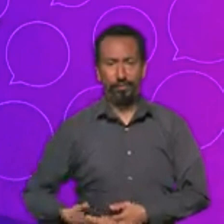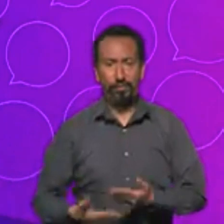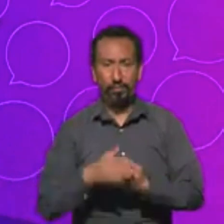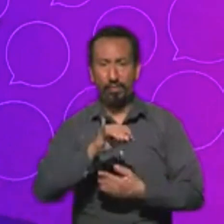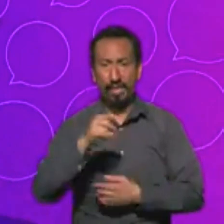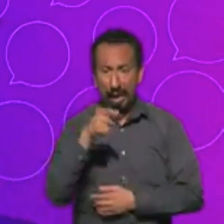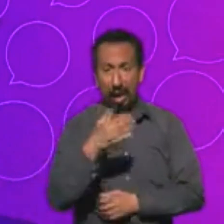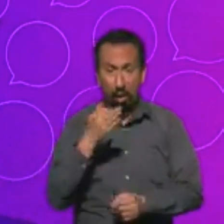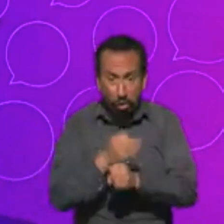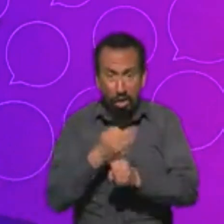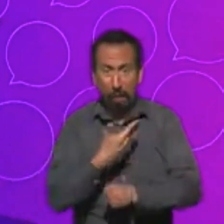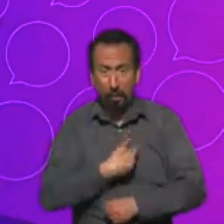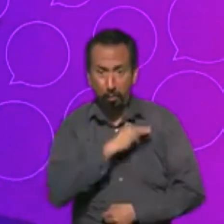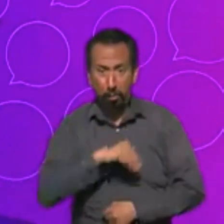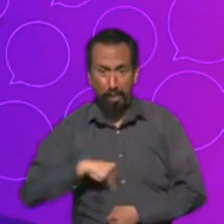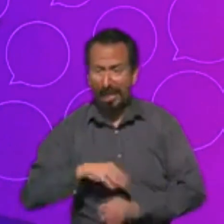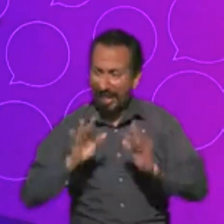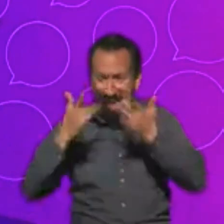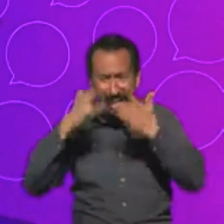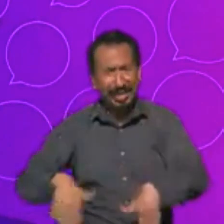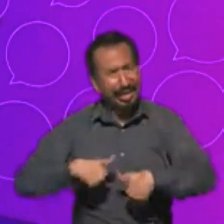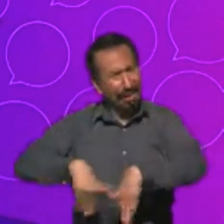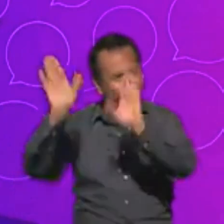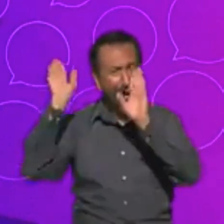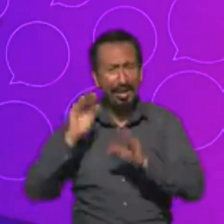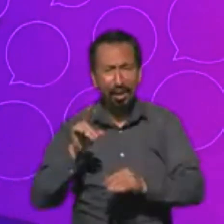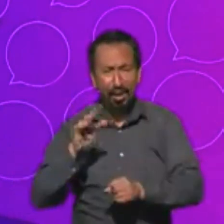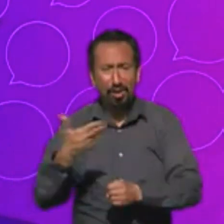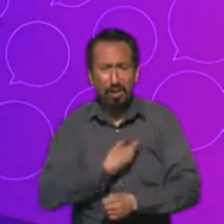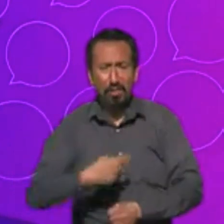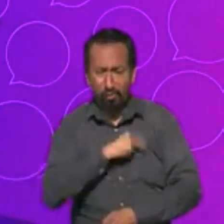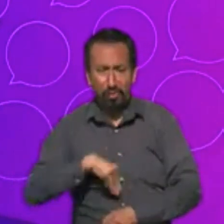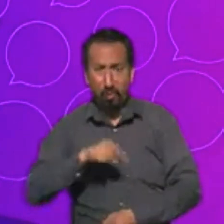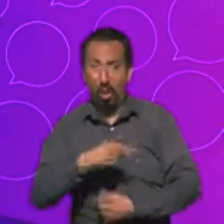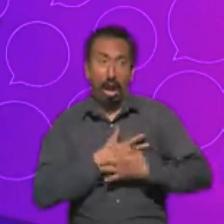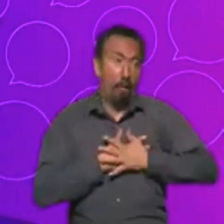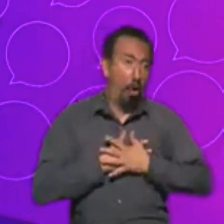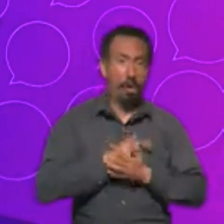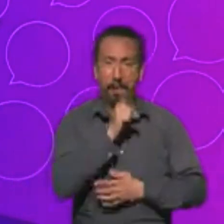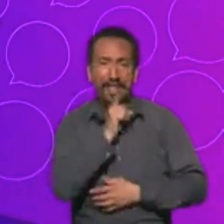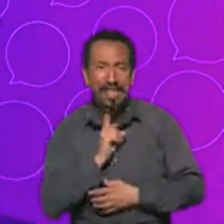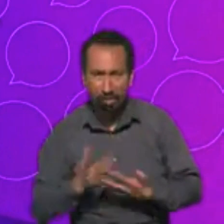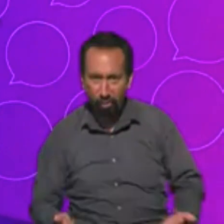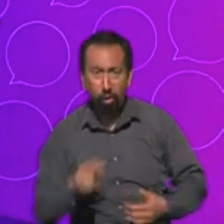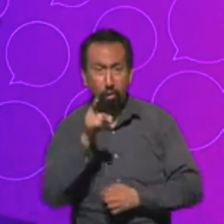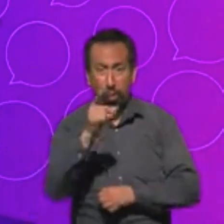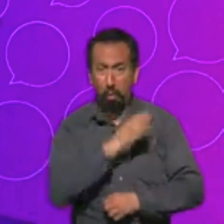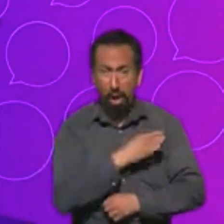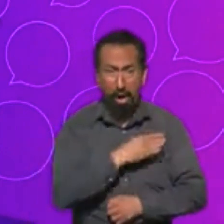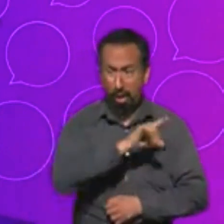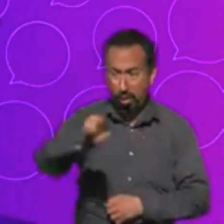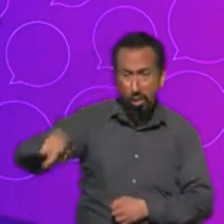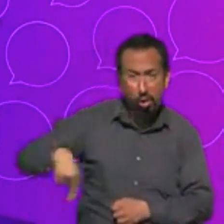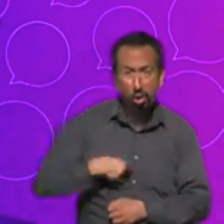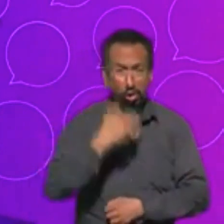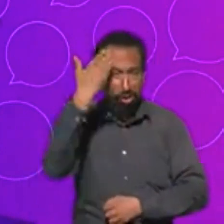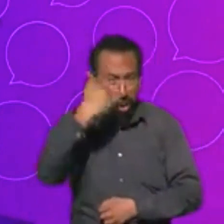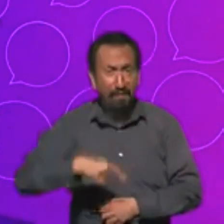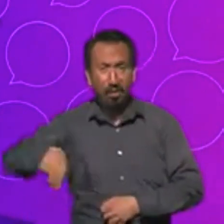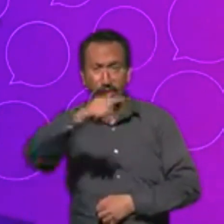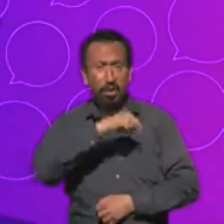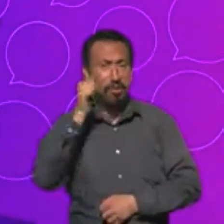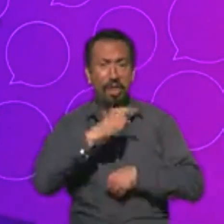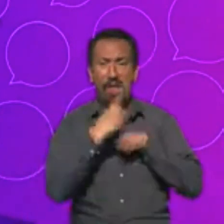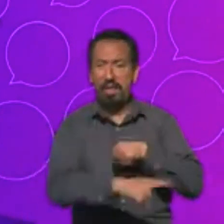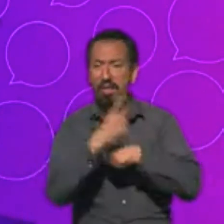Mendoza por favor retírese de la contienda y hágalo honroso por la Celaya que usted dice amar el que siga lo bueno no se lo cree Ni usted no continúe haciendo tanto